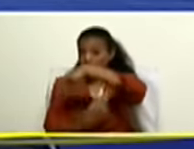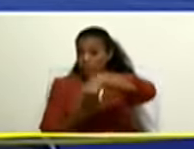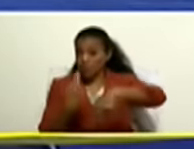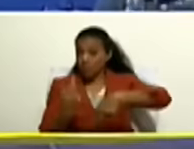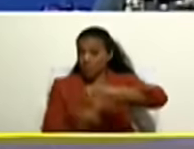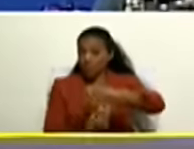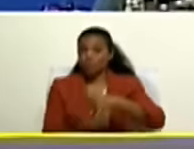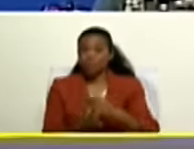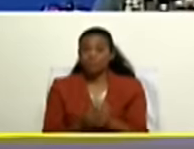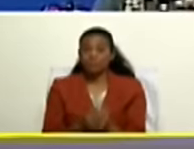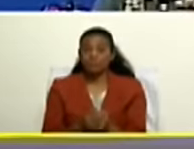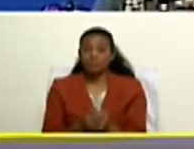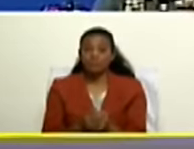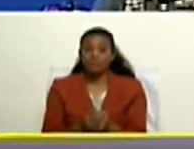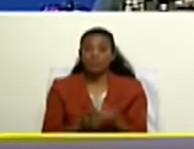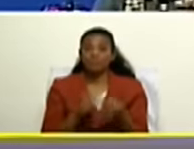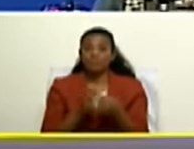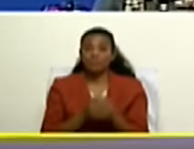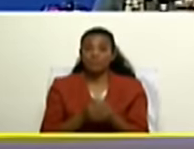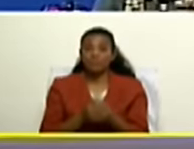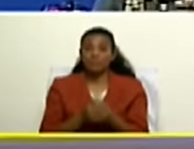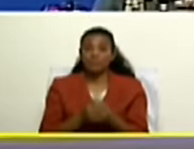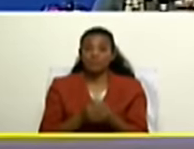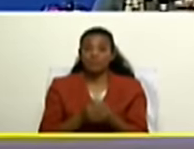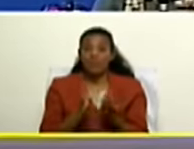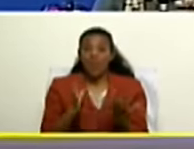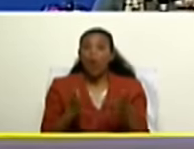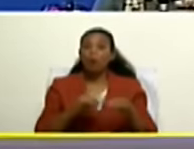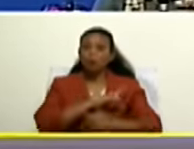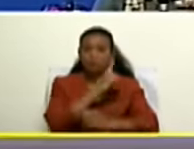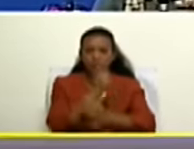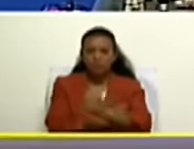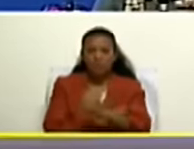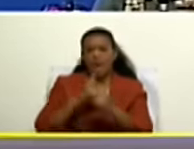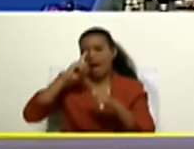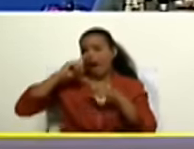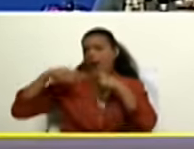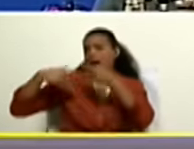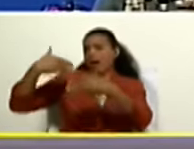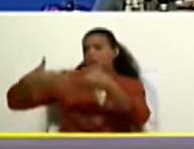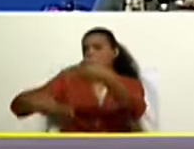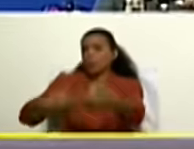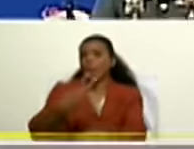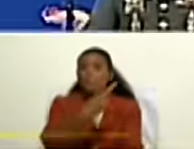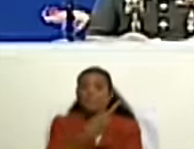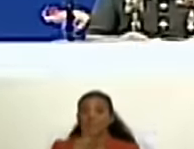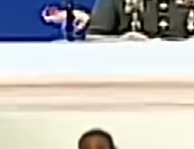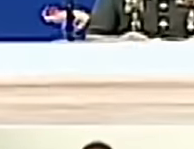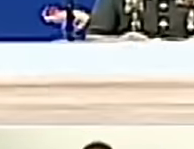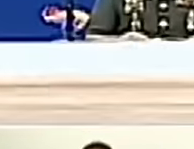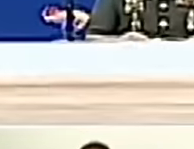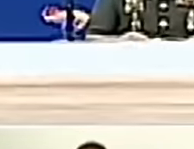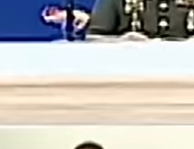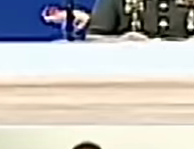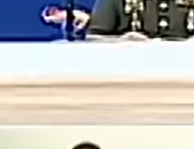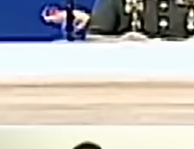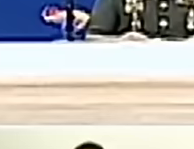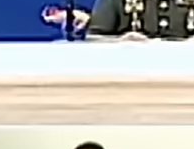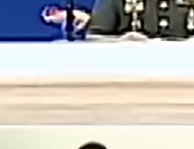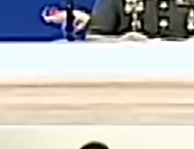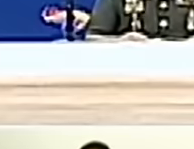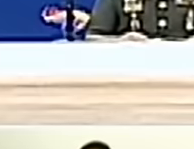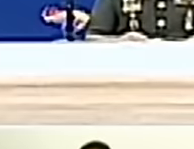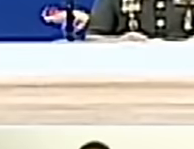Bolivariana, ¿ah? Y fortalecidas en el transcurso de todos estos años. Me refiero